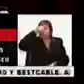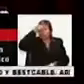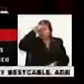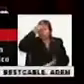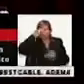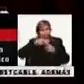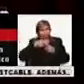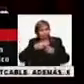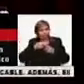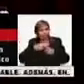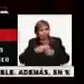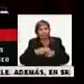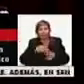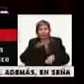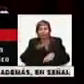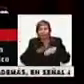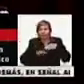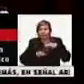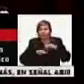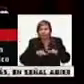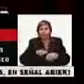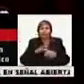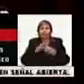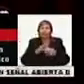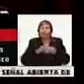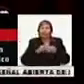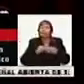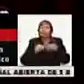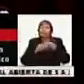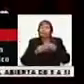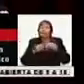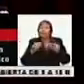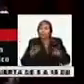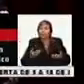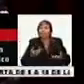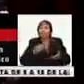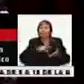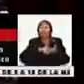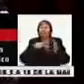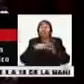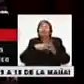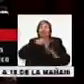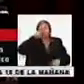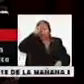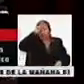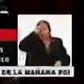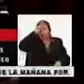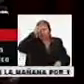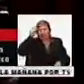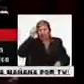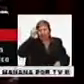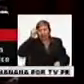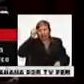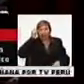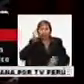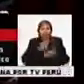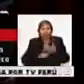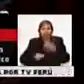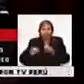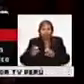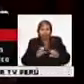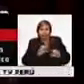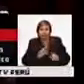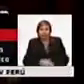ese breve paso de la historia a entender lo que significaba el Perú y a entender lo que debíamos hacer por